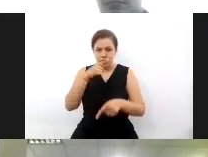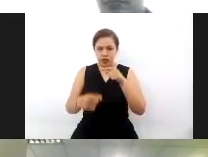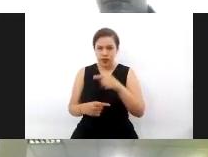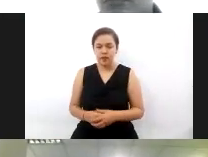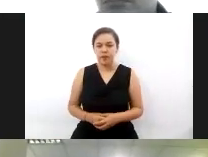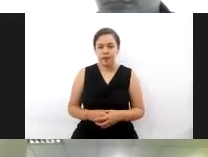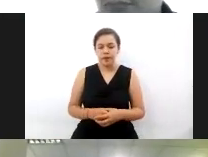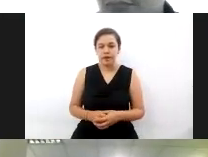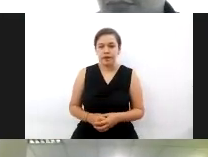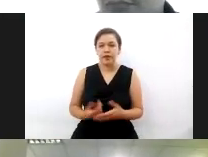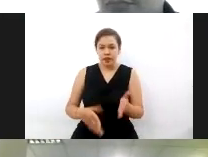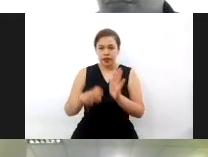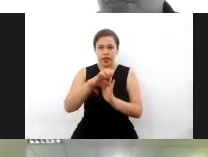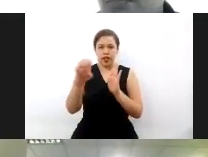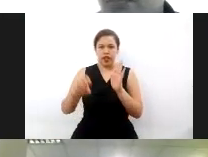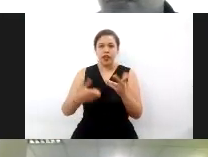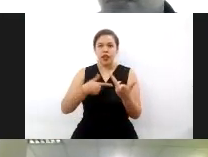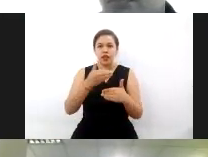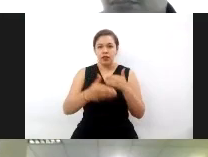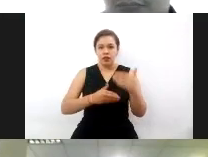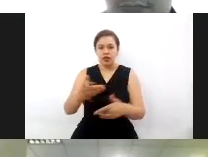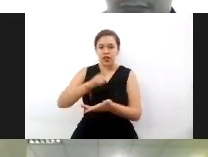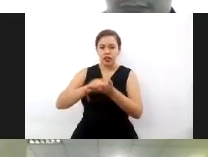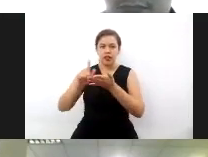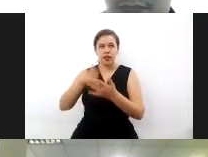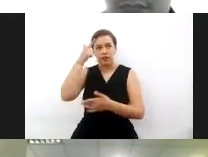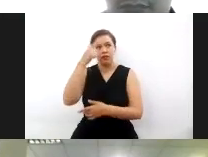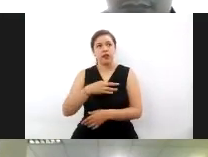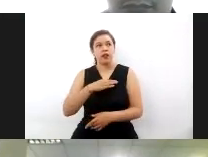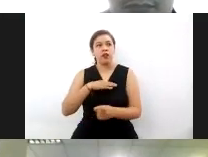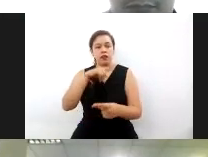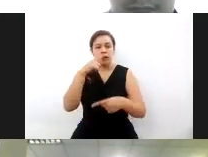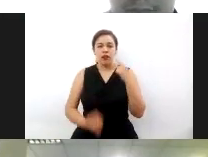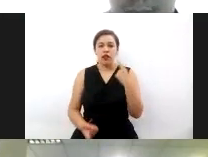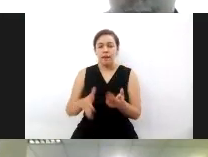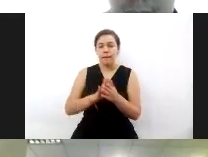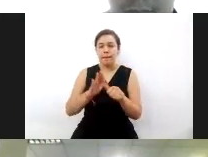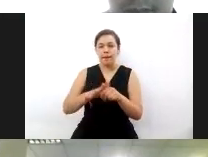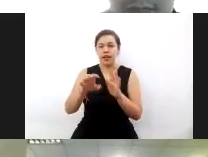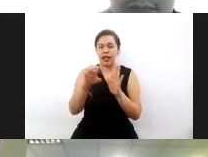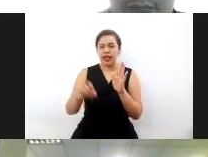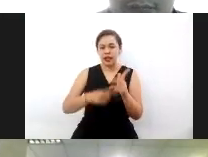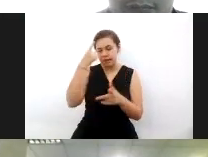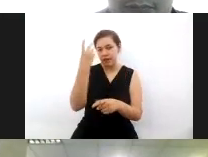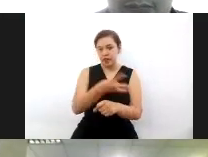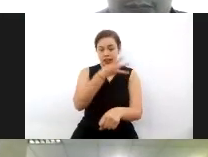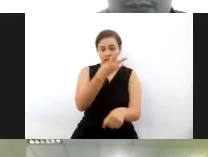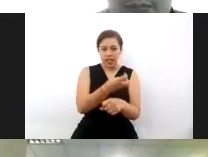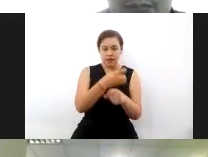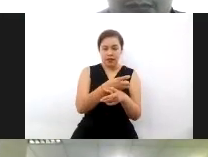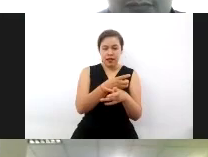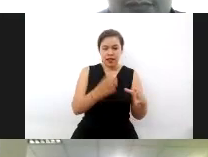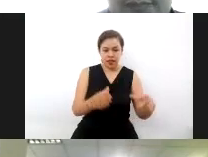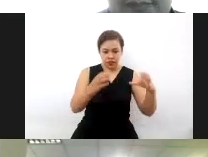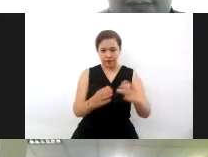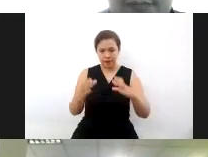Este es un ejemplo del procedimiento de limpieza y desinfección, pero más que el ejemplo de la limpieza y desinfección con triple balde, es la